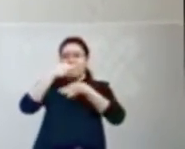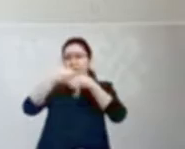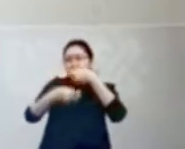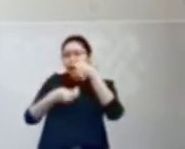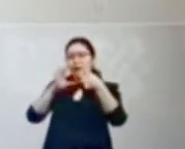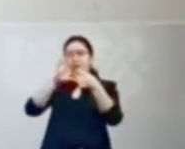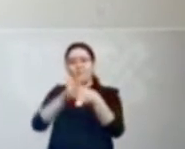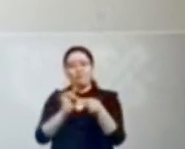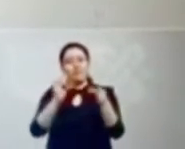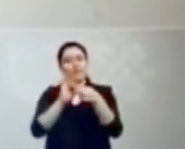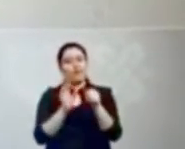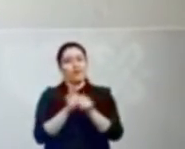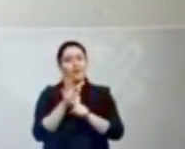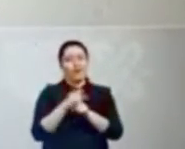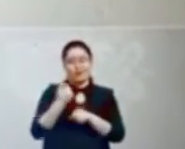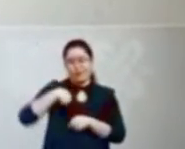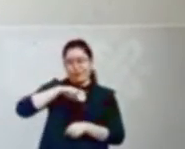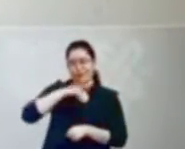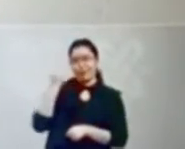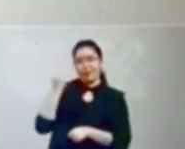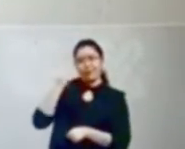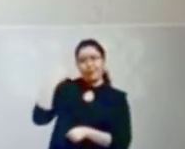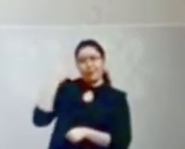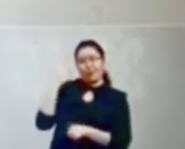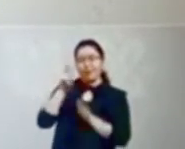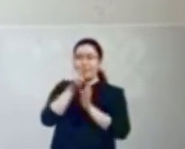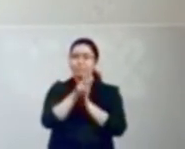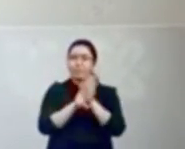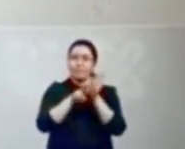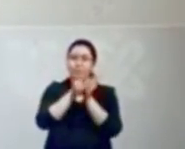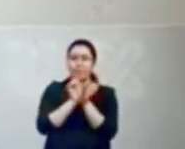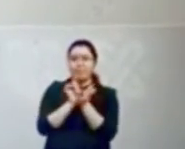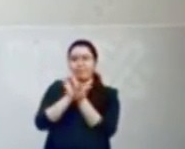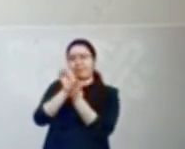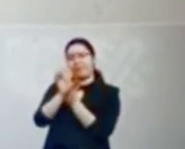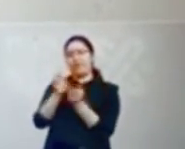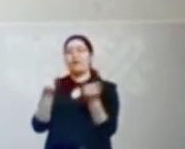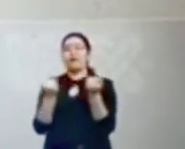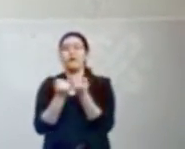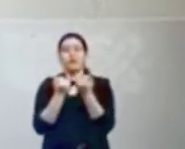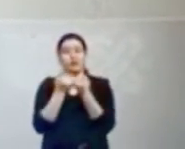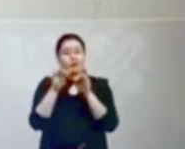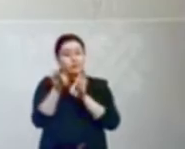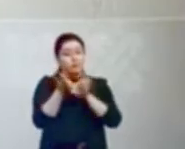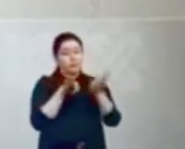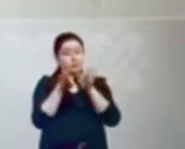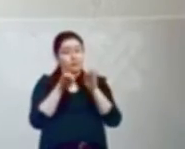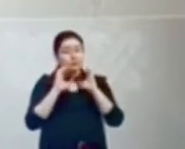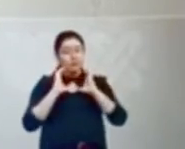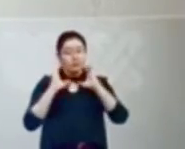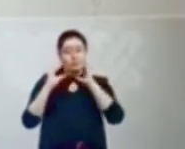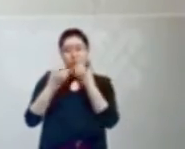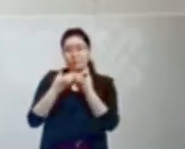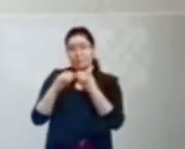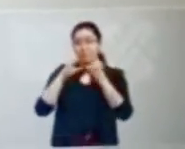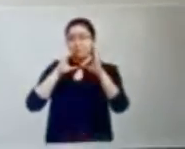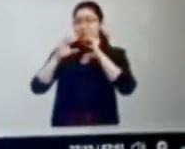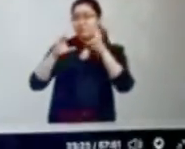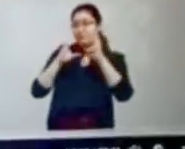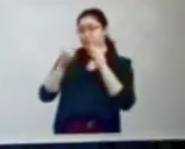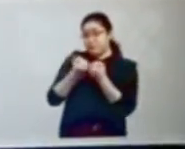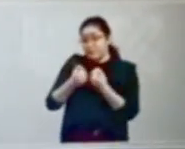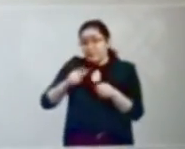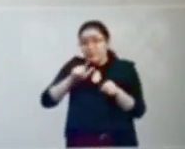de tanto nuestras conferencias, los videos, como el trabajo que ha hecho comunicación social de